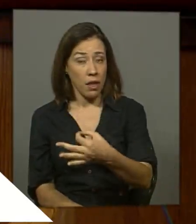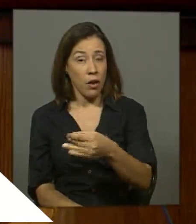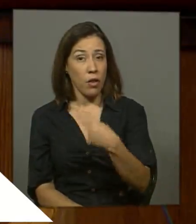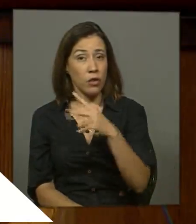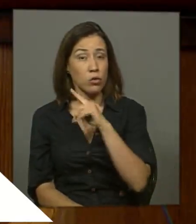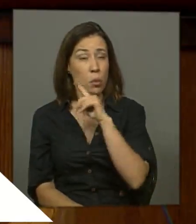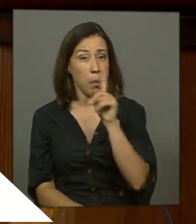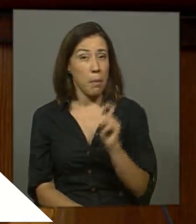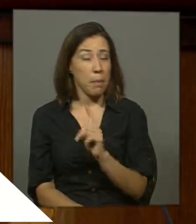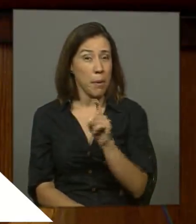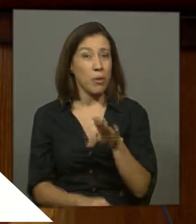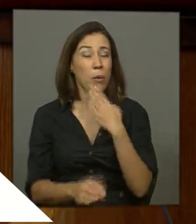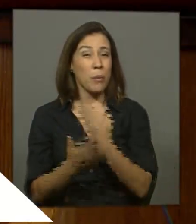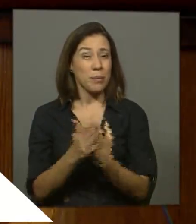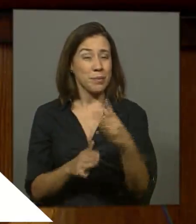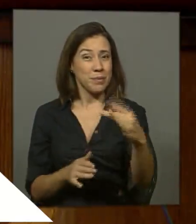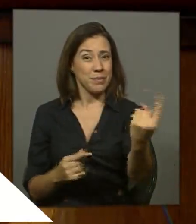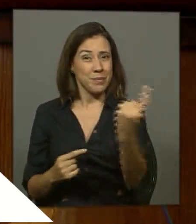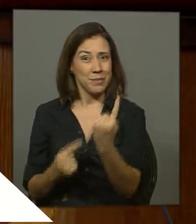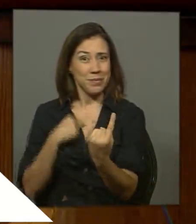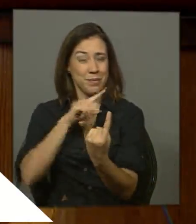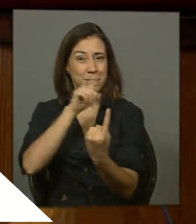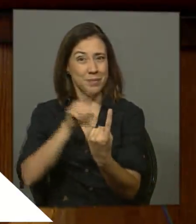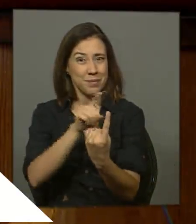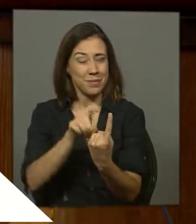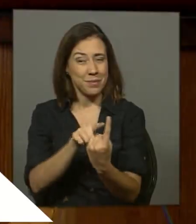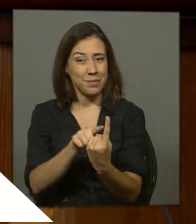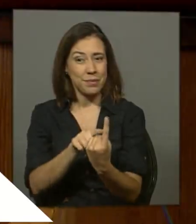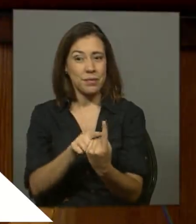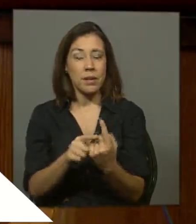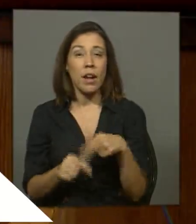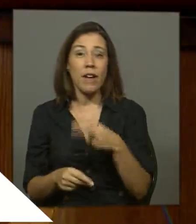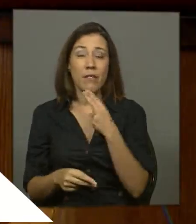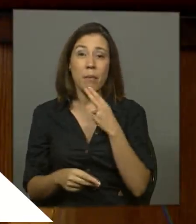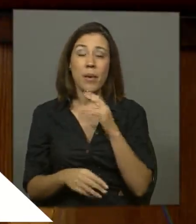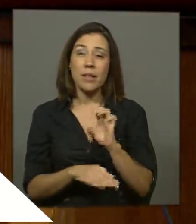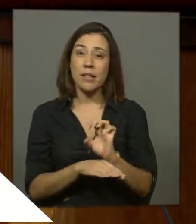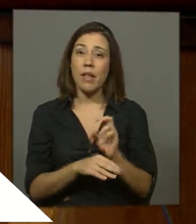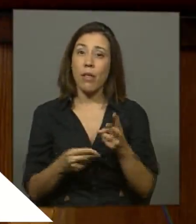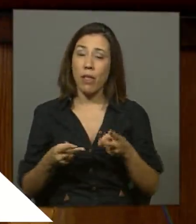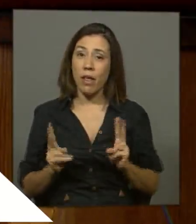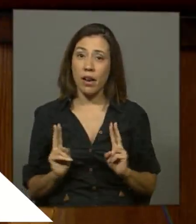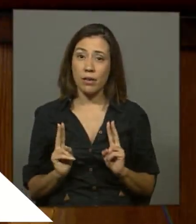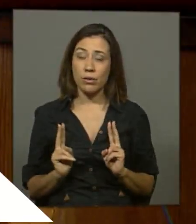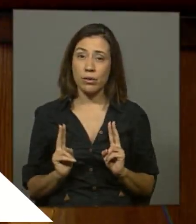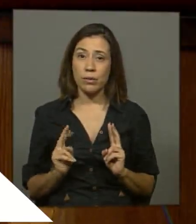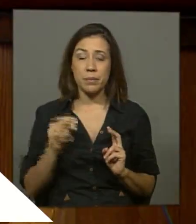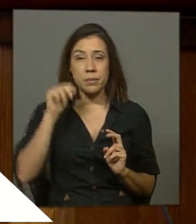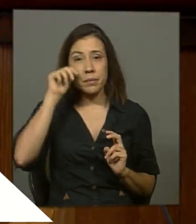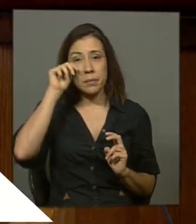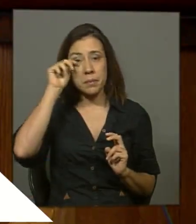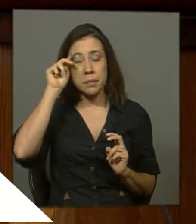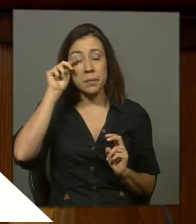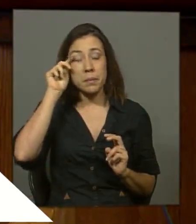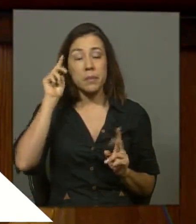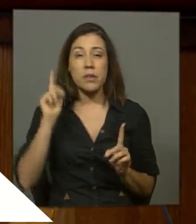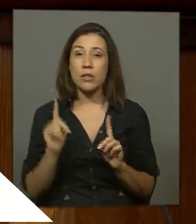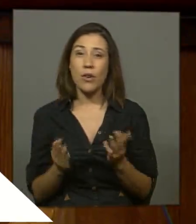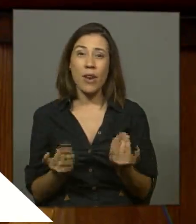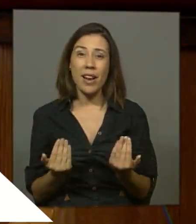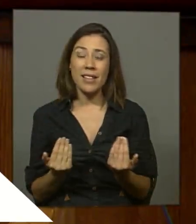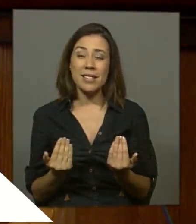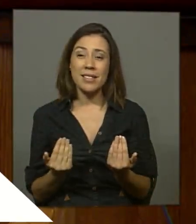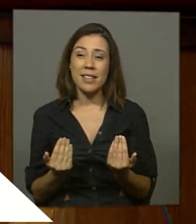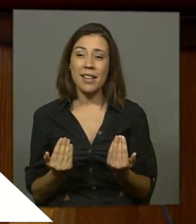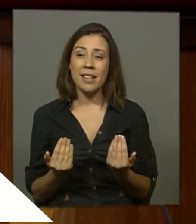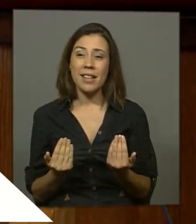preguntas en esta interpelación vivimos en un estado de derecho por lo tanto no son necesarias